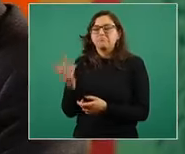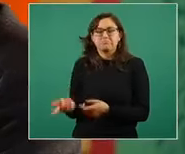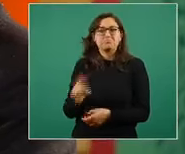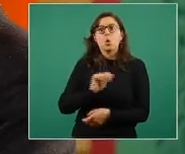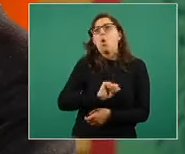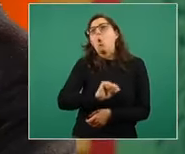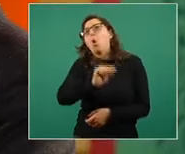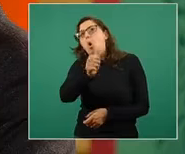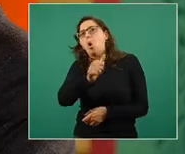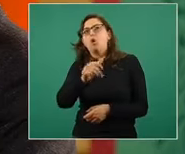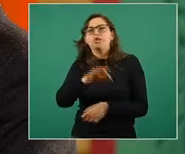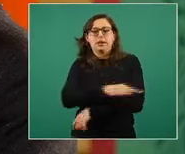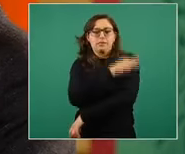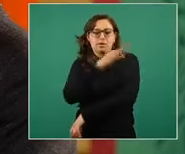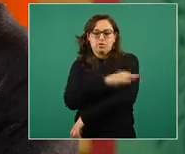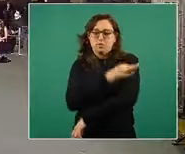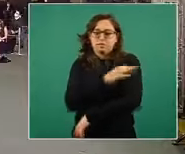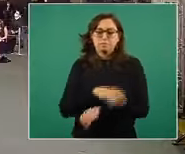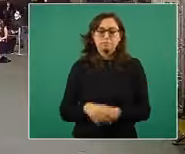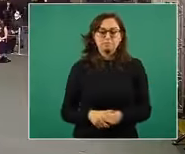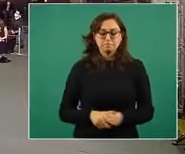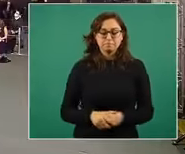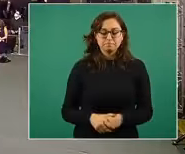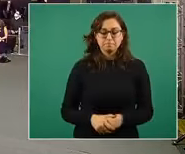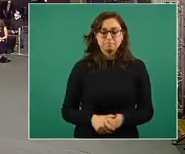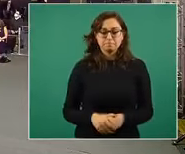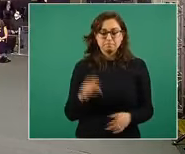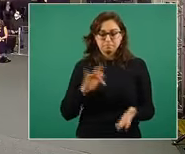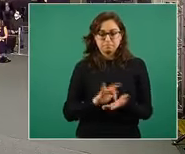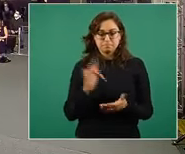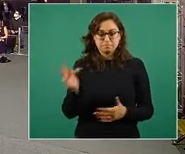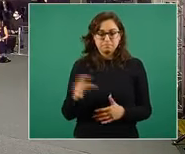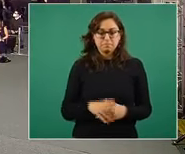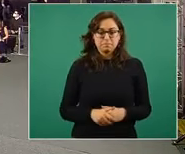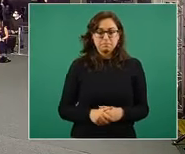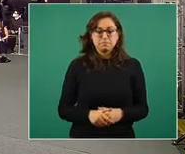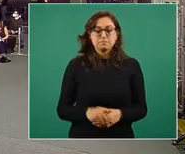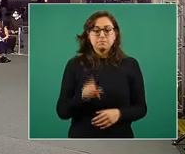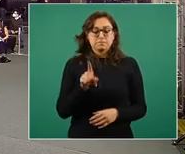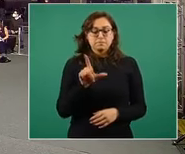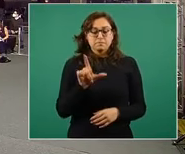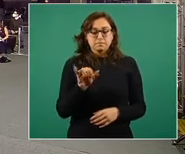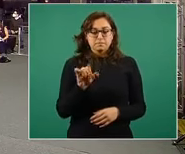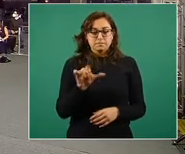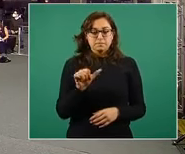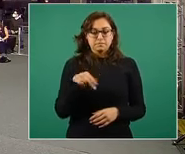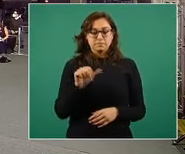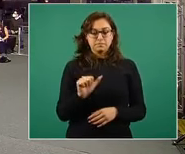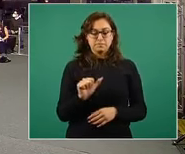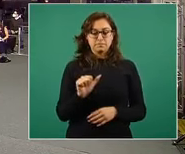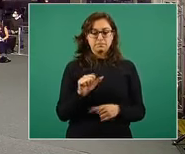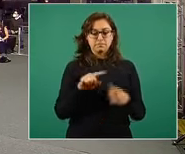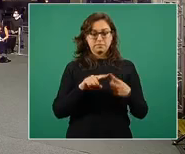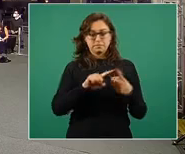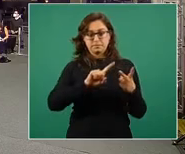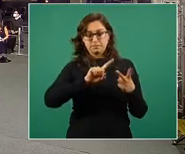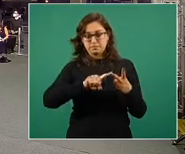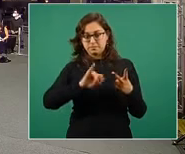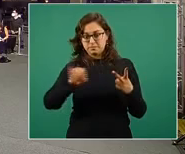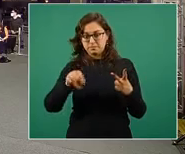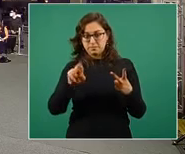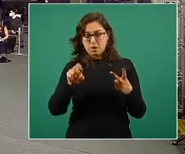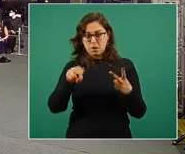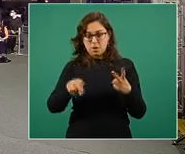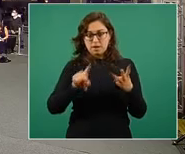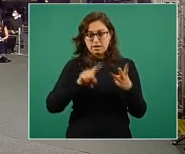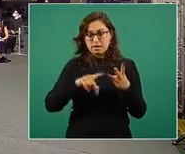las vacunas del propio programa. Gracias. Liliana Noble, Pulso Saludable, Juan Hernández, Natalia